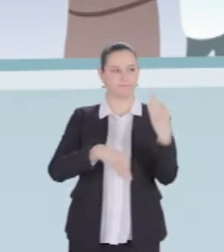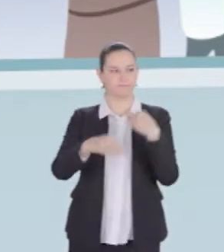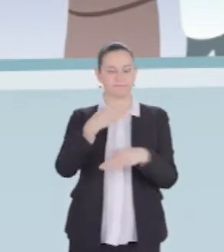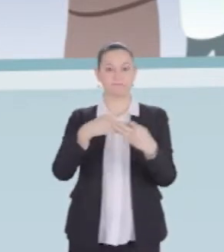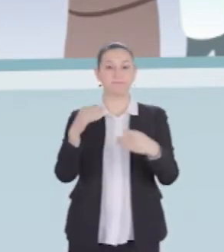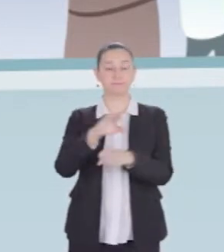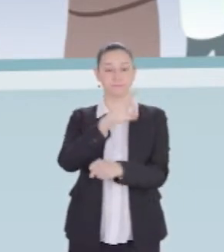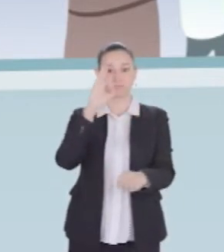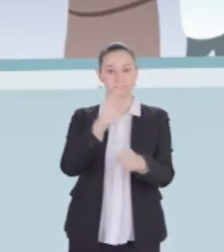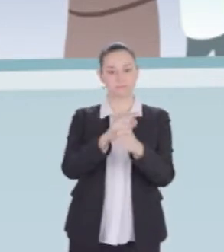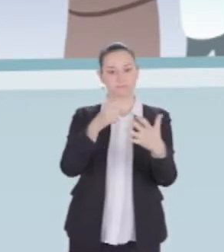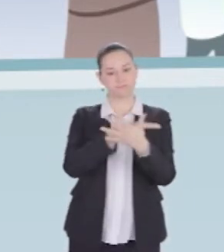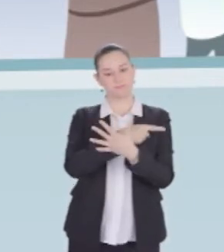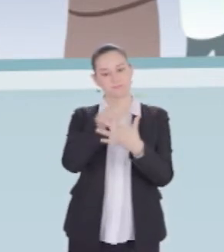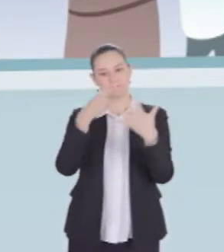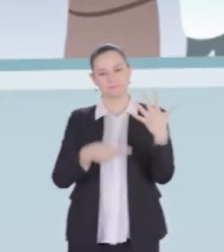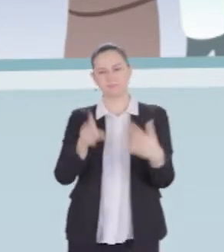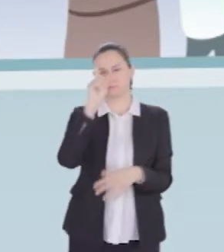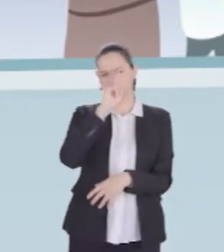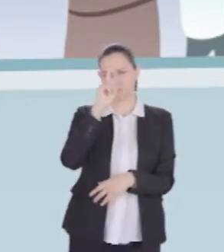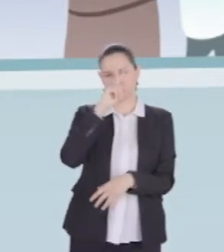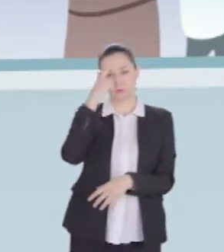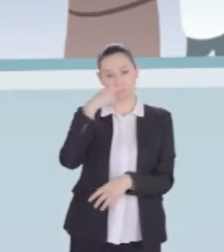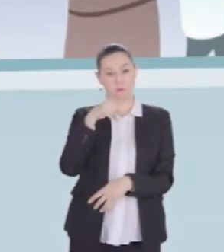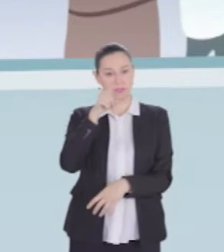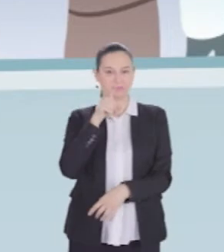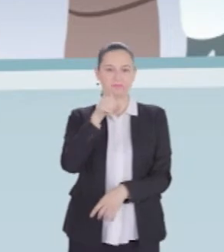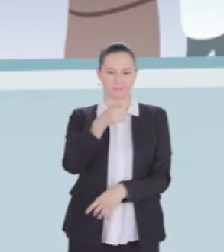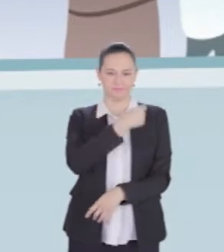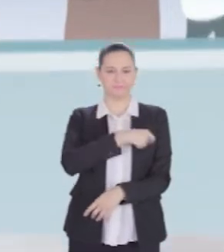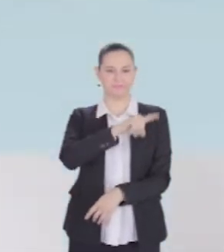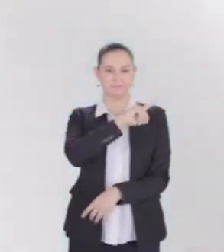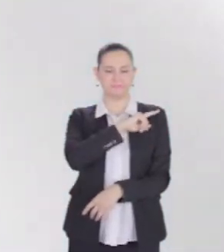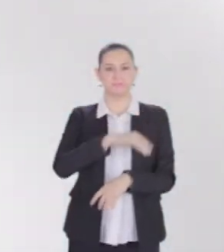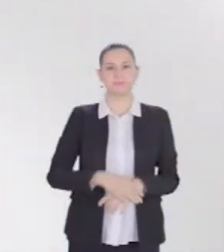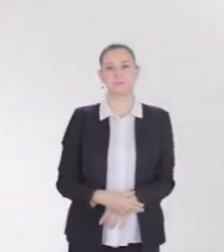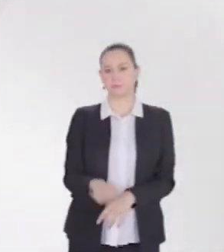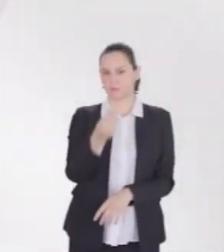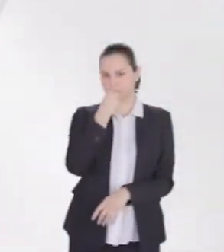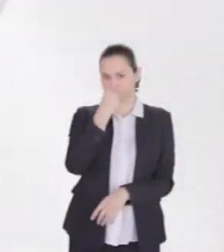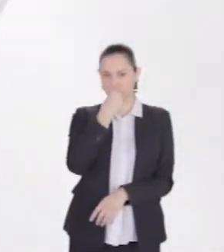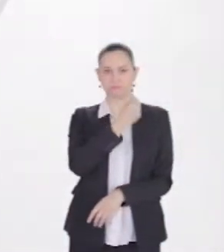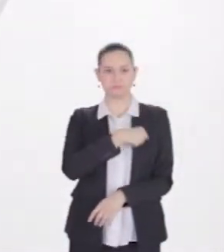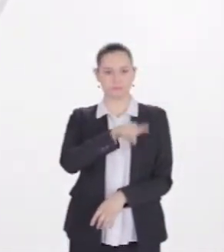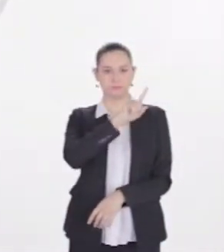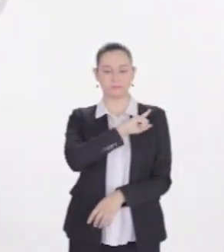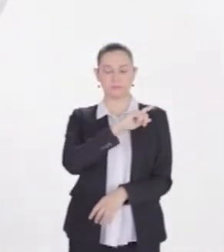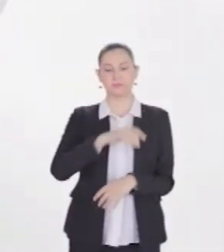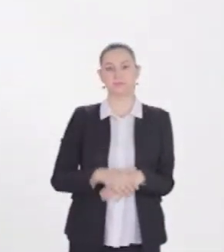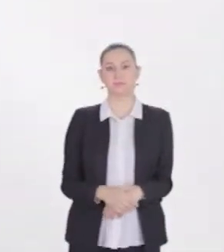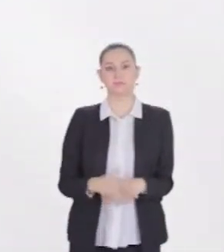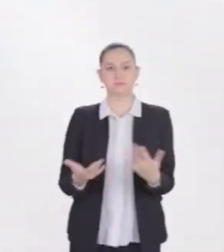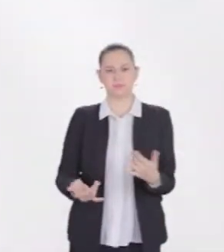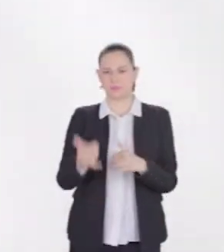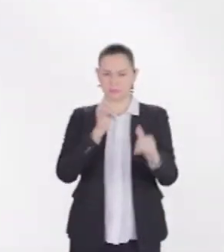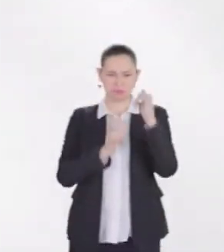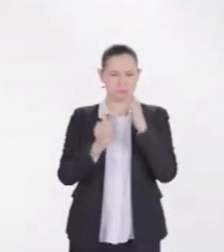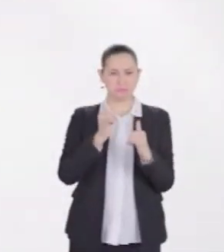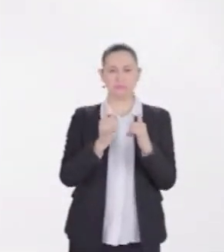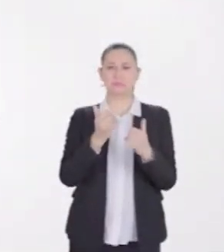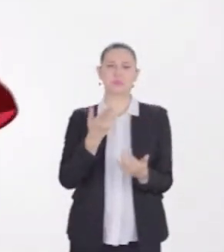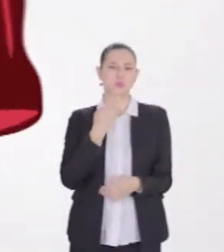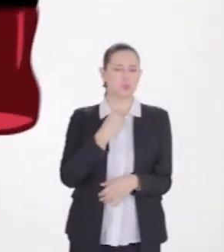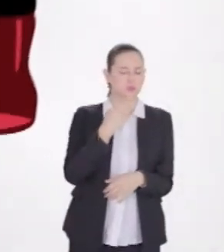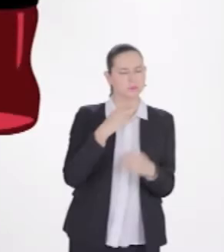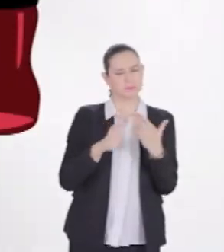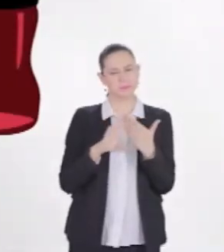proteger tu salud y la de todos. Sigue estos sencillos consejos para mantenerte sano. Aliméntate de manera saludable. Limita el